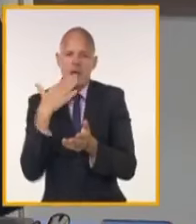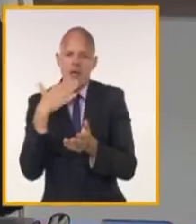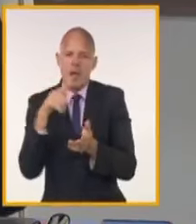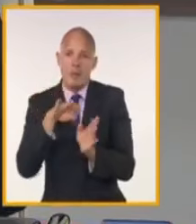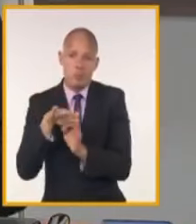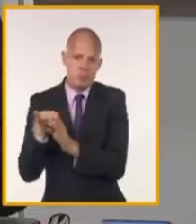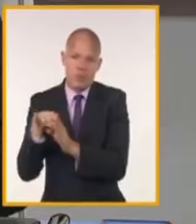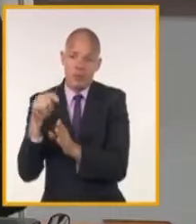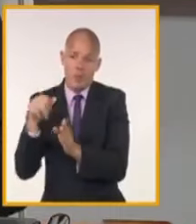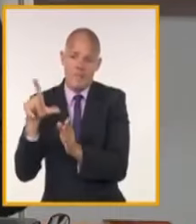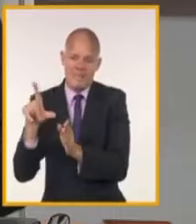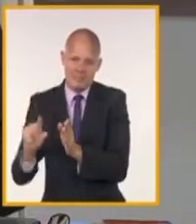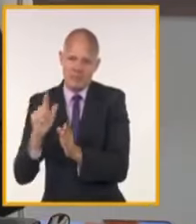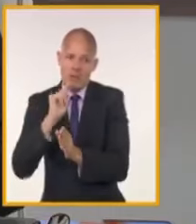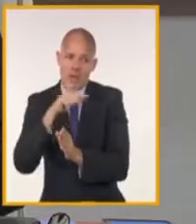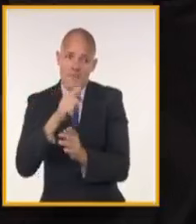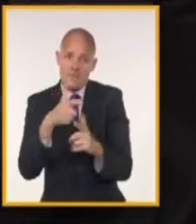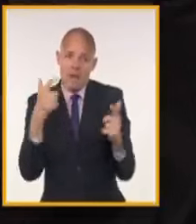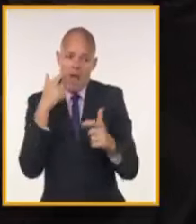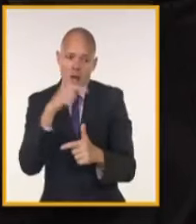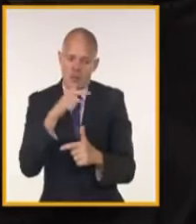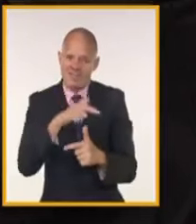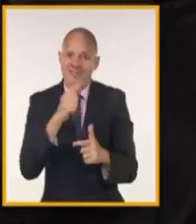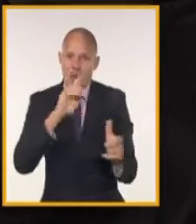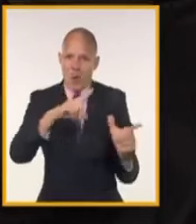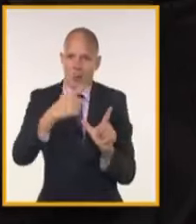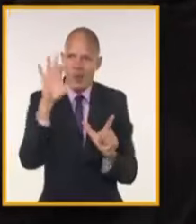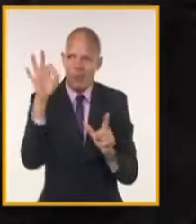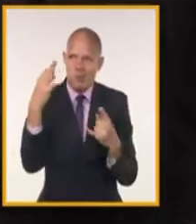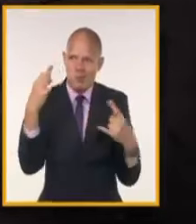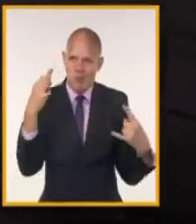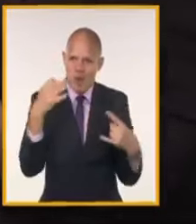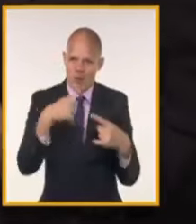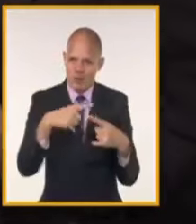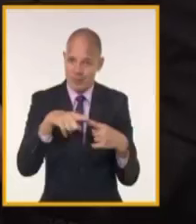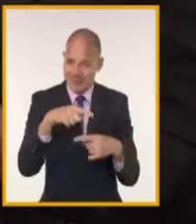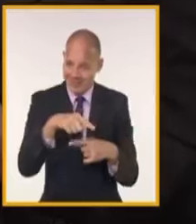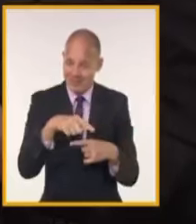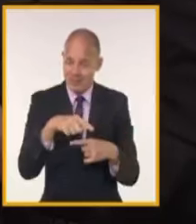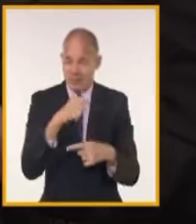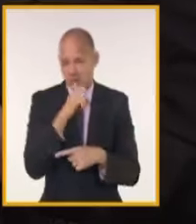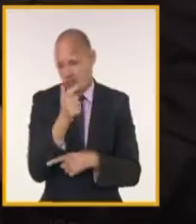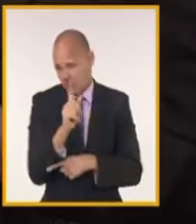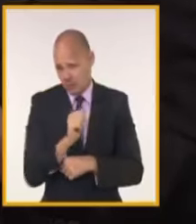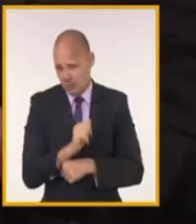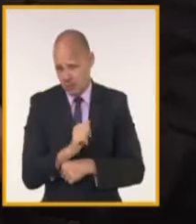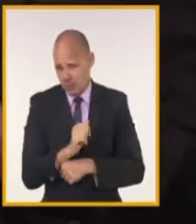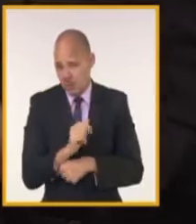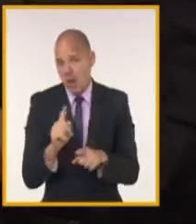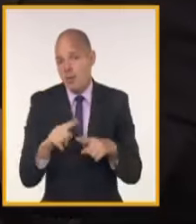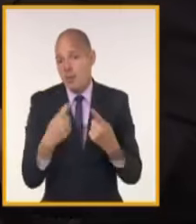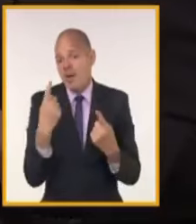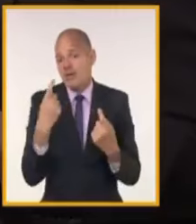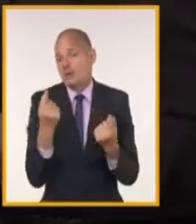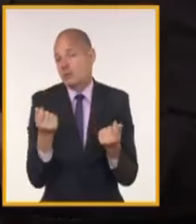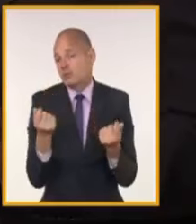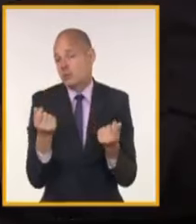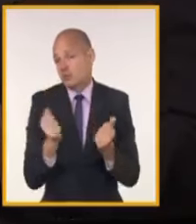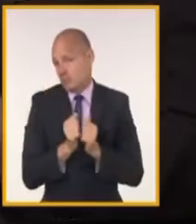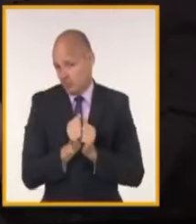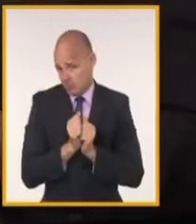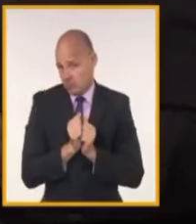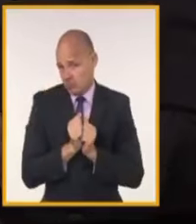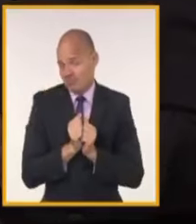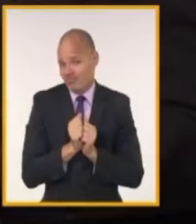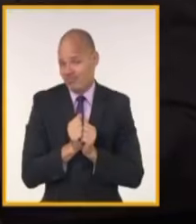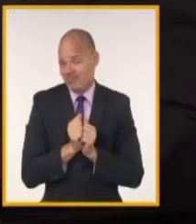por ejemplo el primero es financiamiento cómo tú logras 2000 mw esos son preguntas que se nos